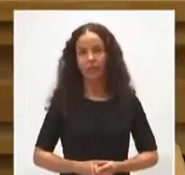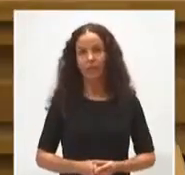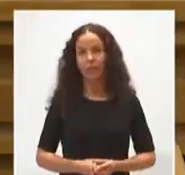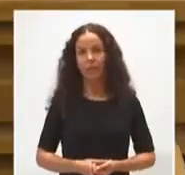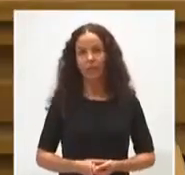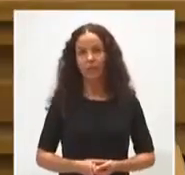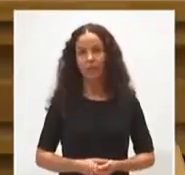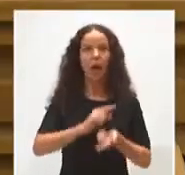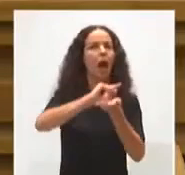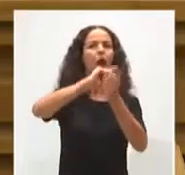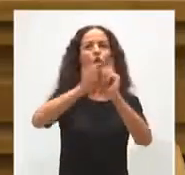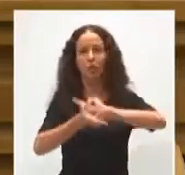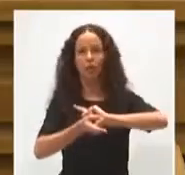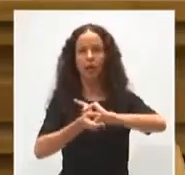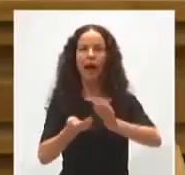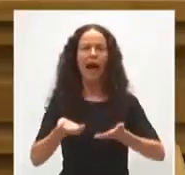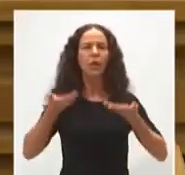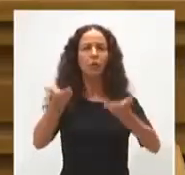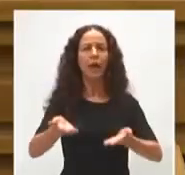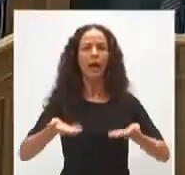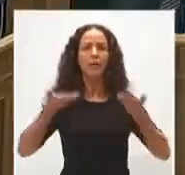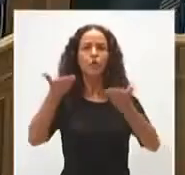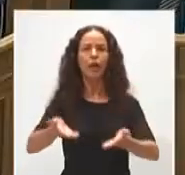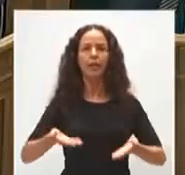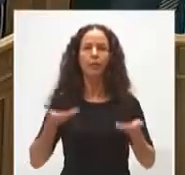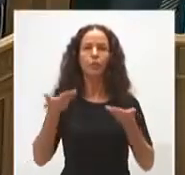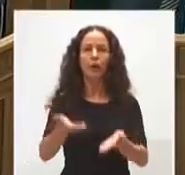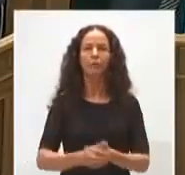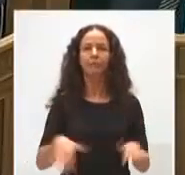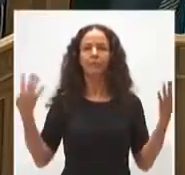que es la contraria la de ayudar la de ayudar